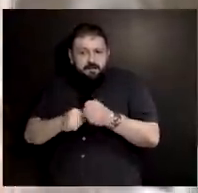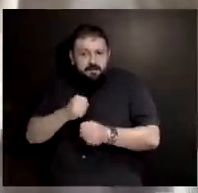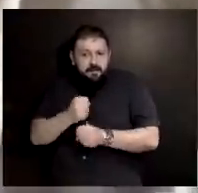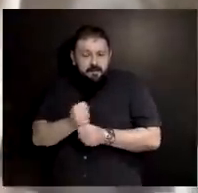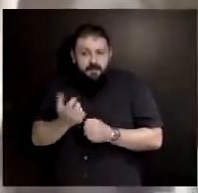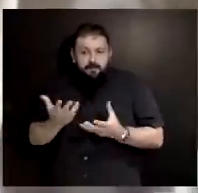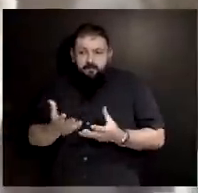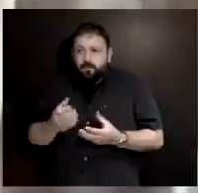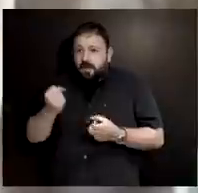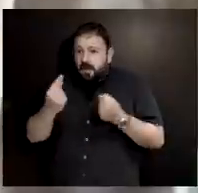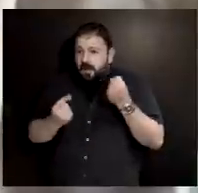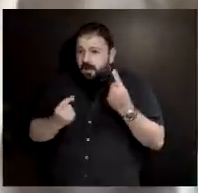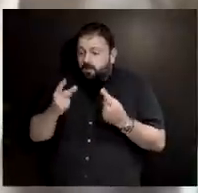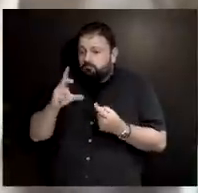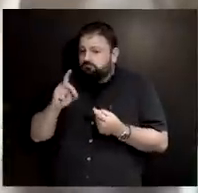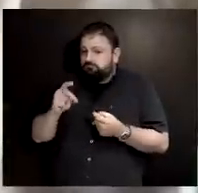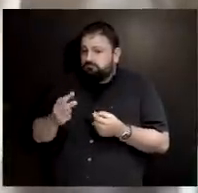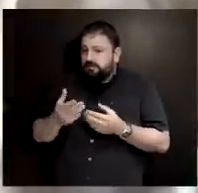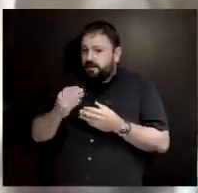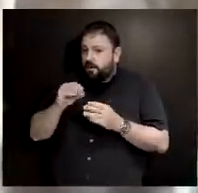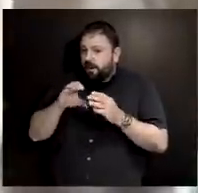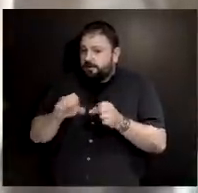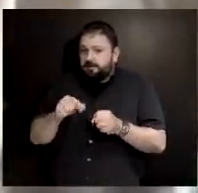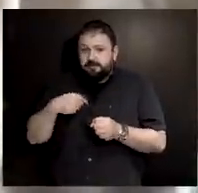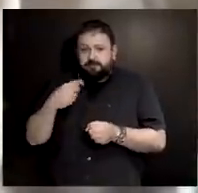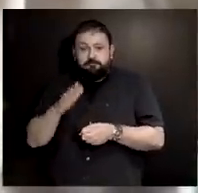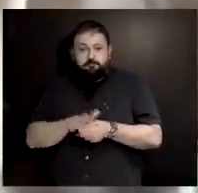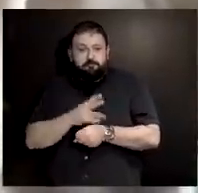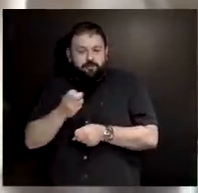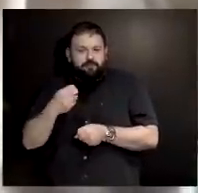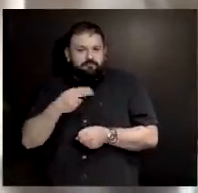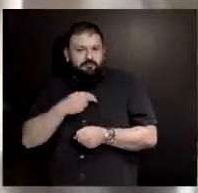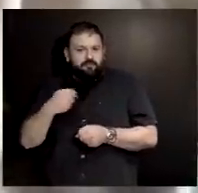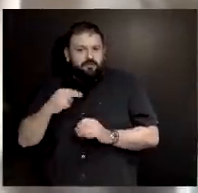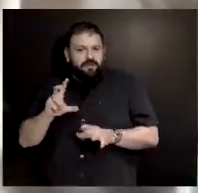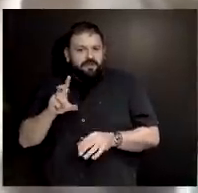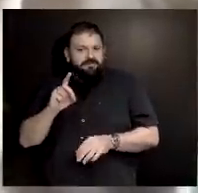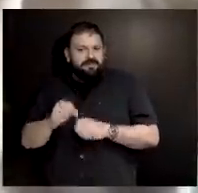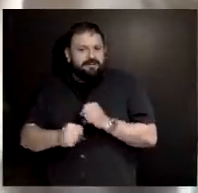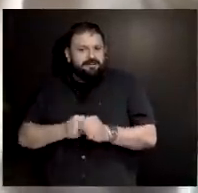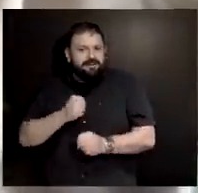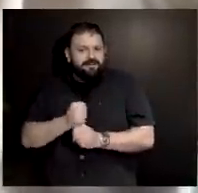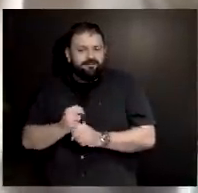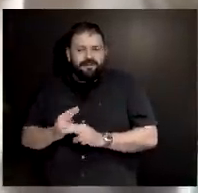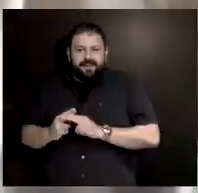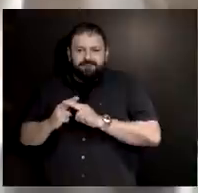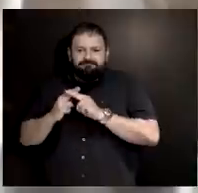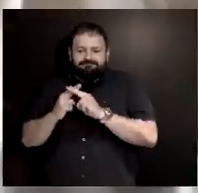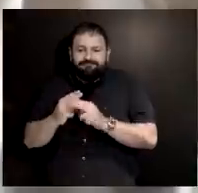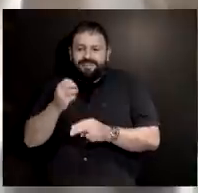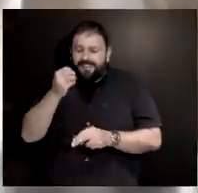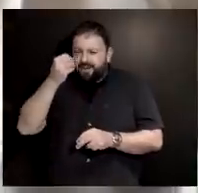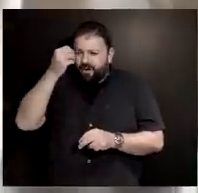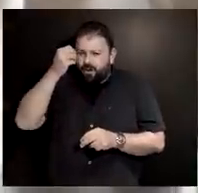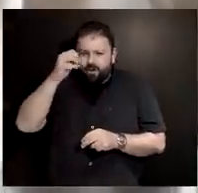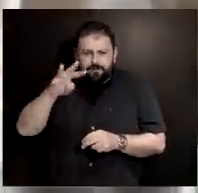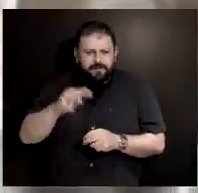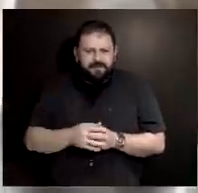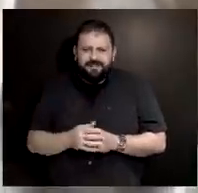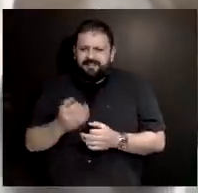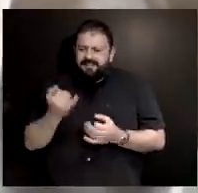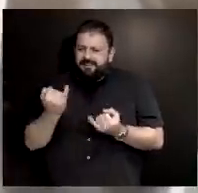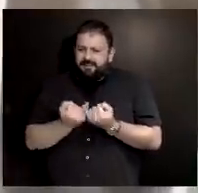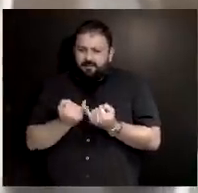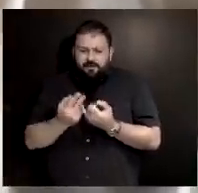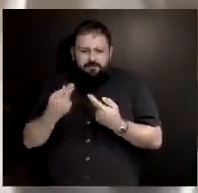no cualquier empresa cumple 30 años, y en segundo lugar, pues bueno, solo se cumple 30 años una vez, ¿no? Y OmniLife es esta, si fuera una